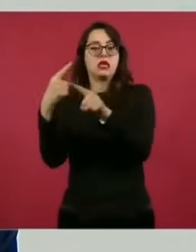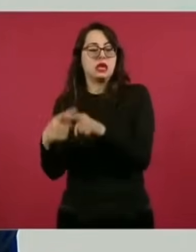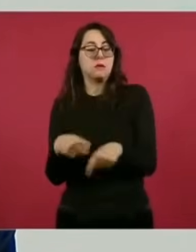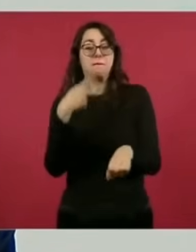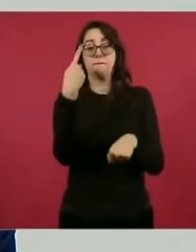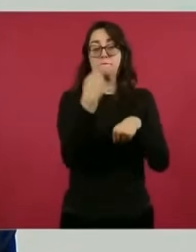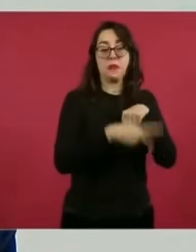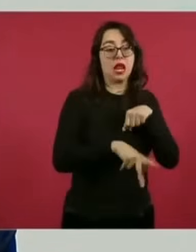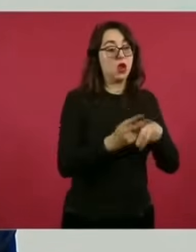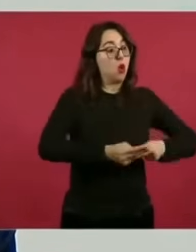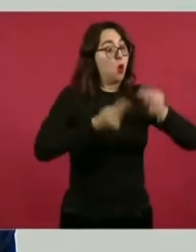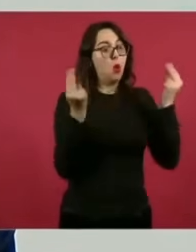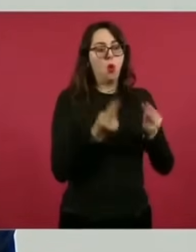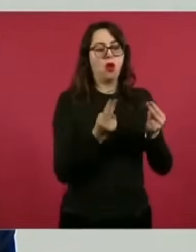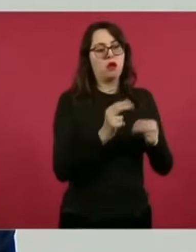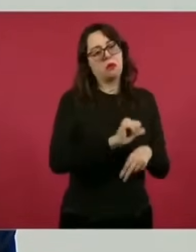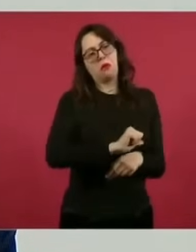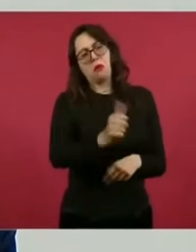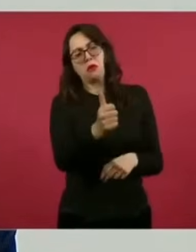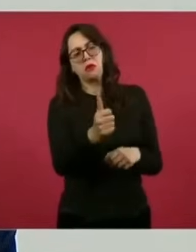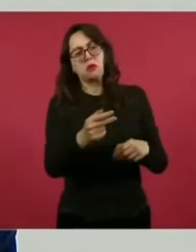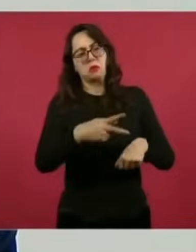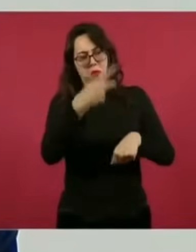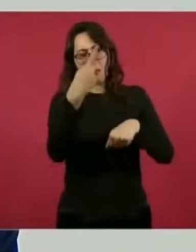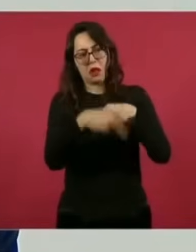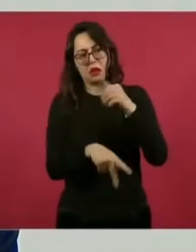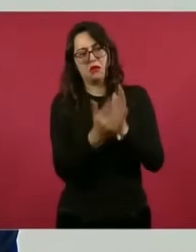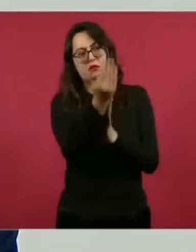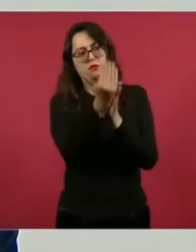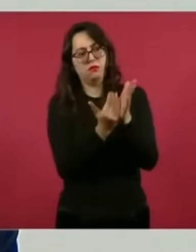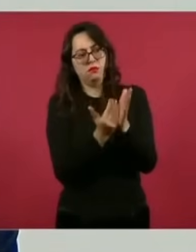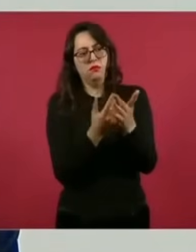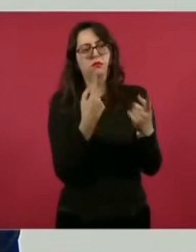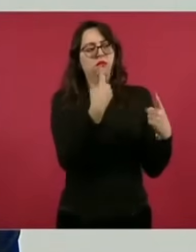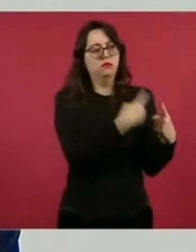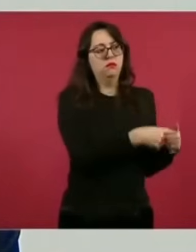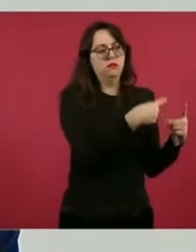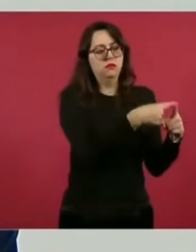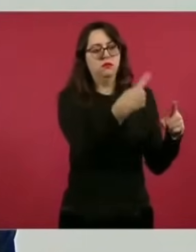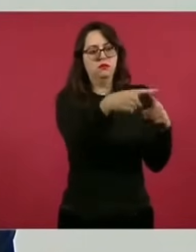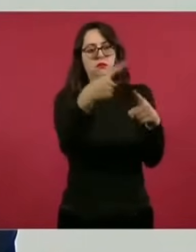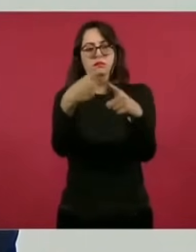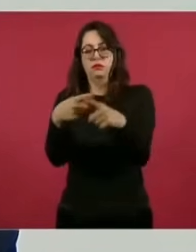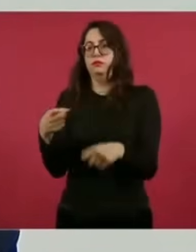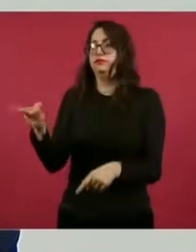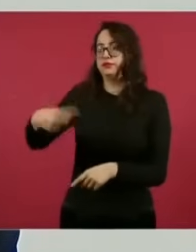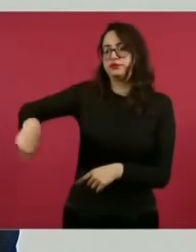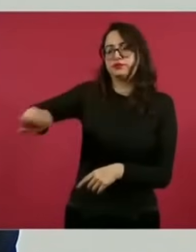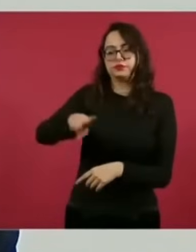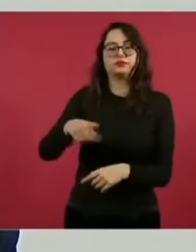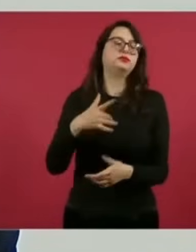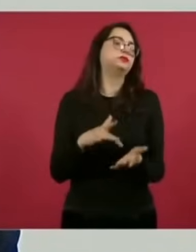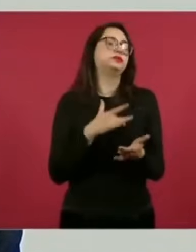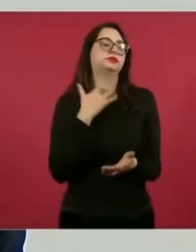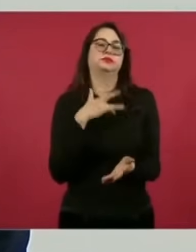urgentes para salvaguardar de forma inmediata la vida, la seguridad y la integridad, pueden ser medidas de